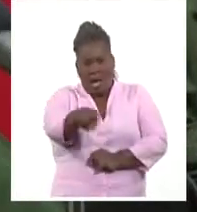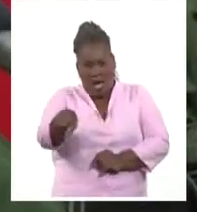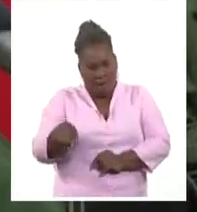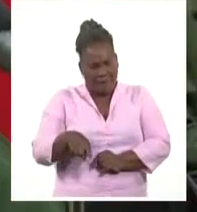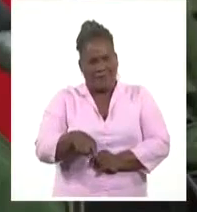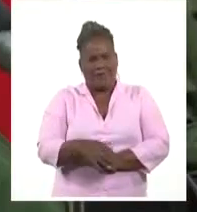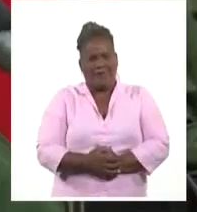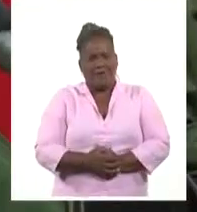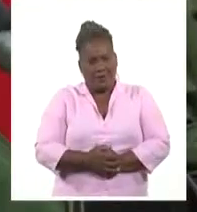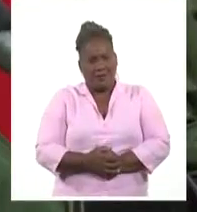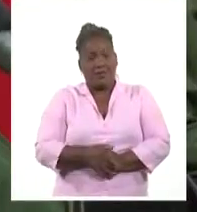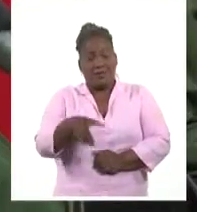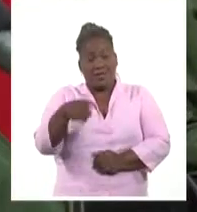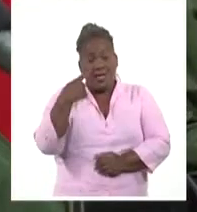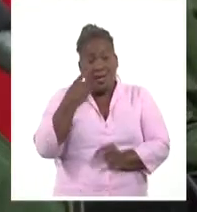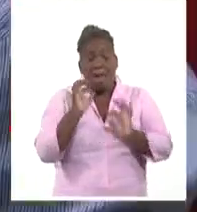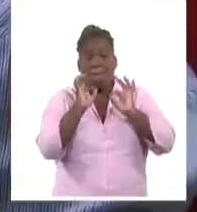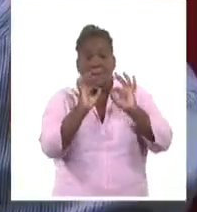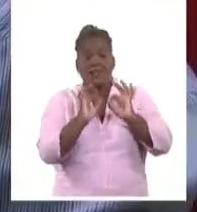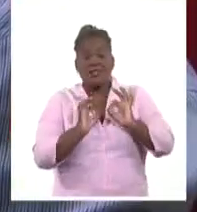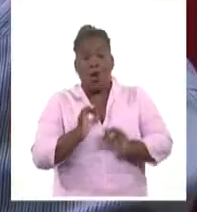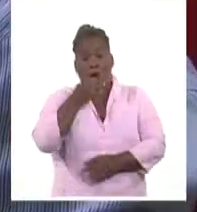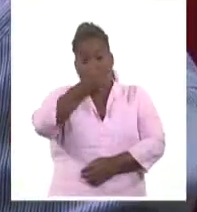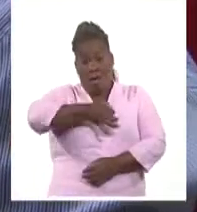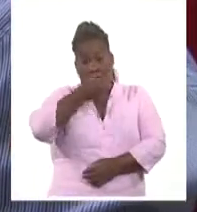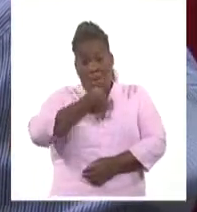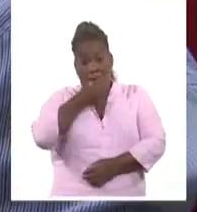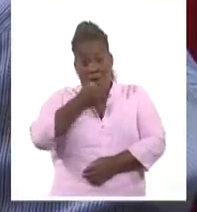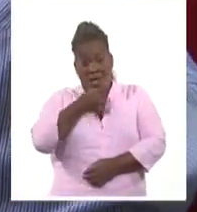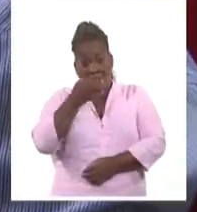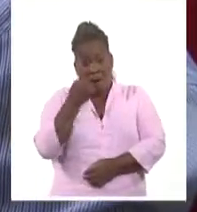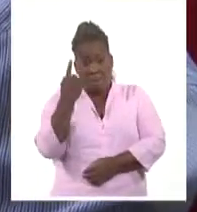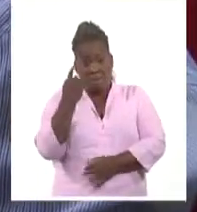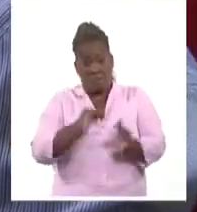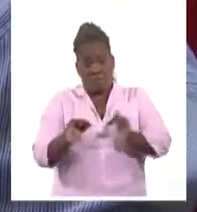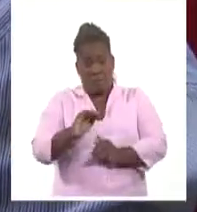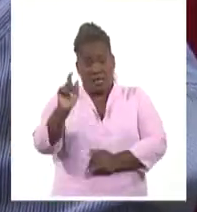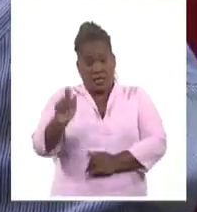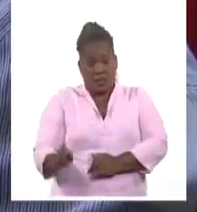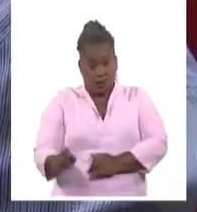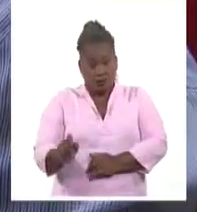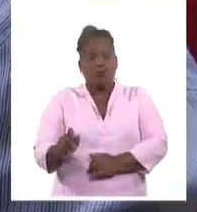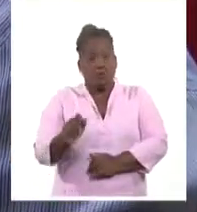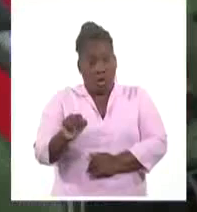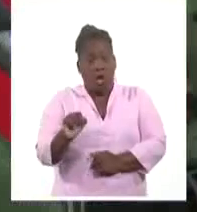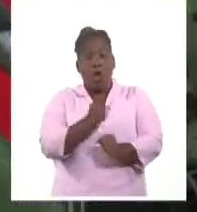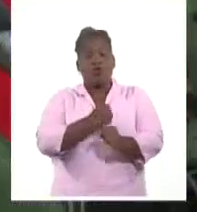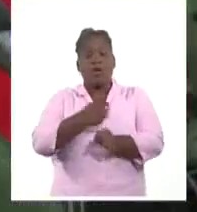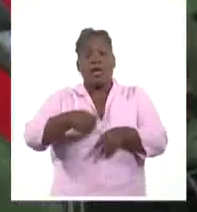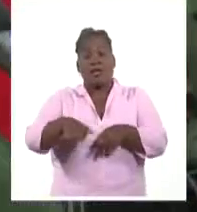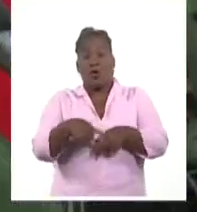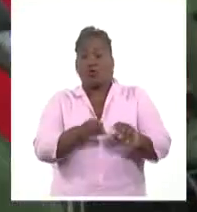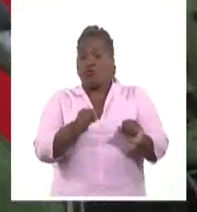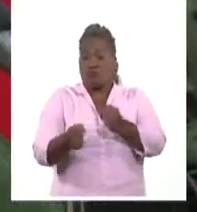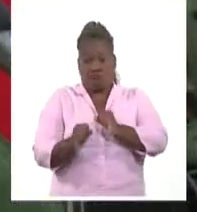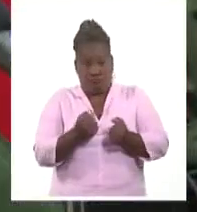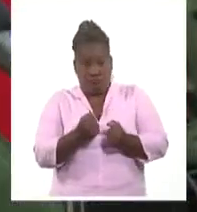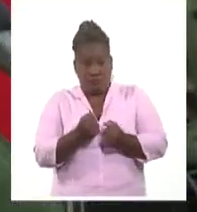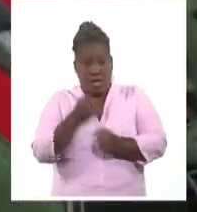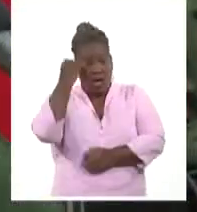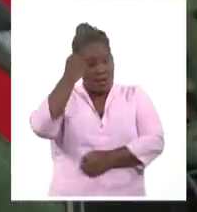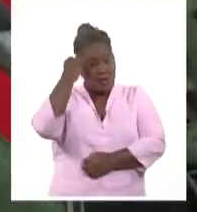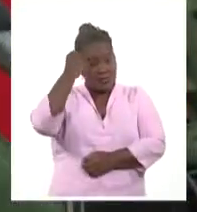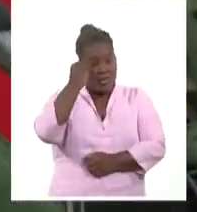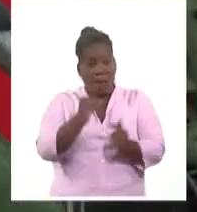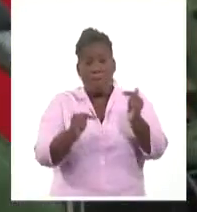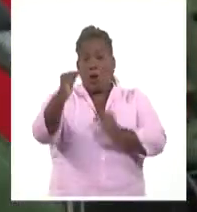tiene que ver mucho con las precisiones que hacía el primer ministro. Tenemos que optimizar mucho el uso de los recursos en función de las prioridades.